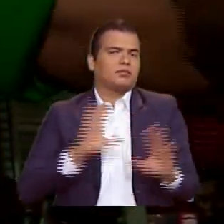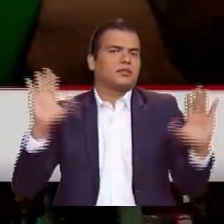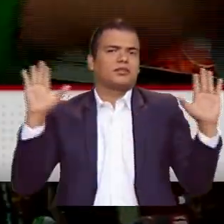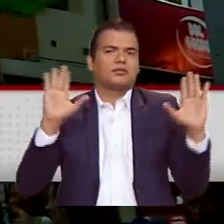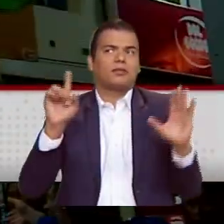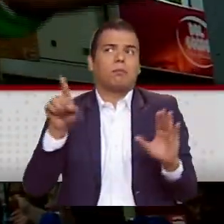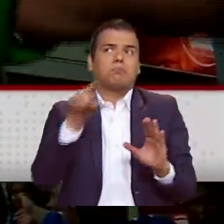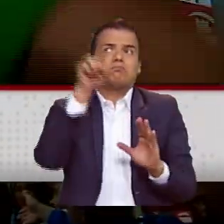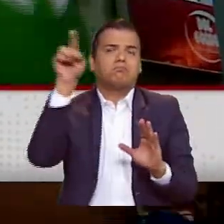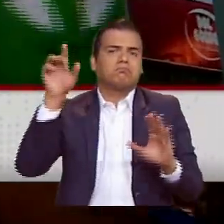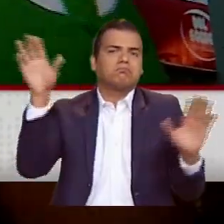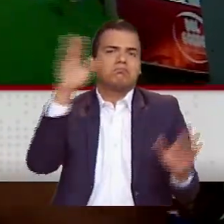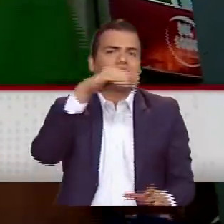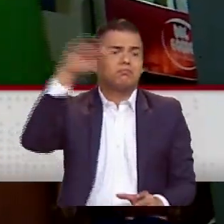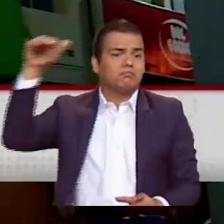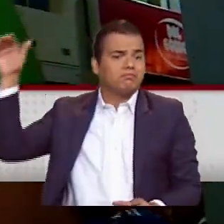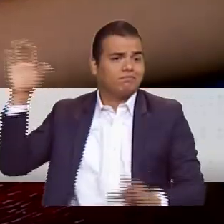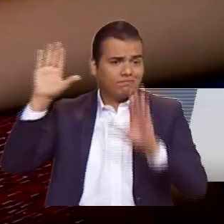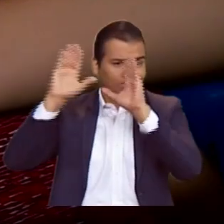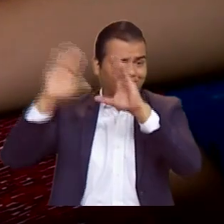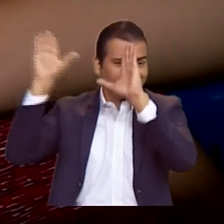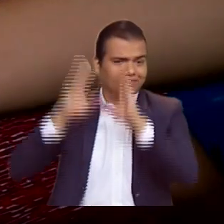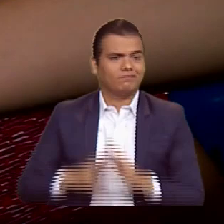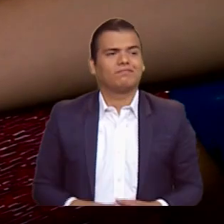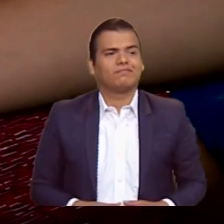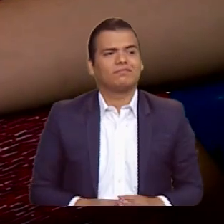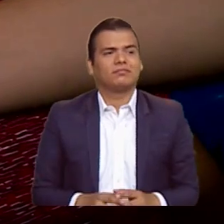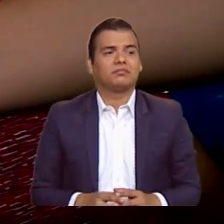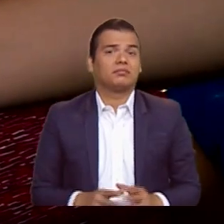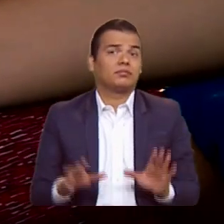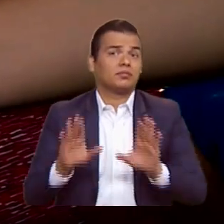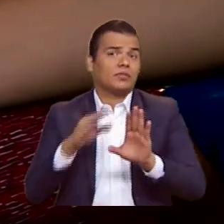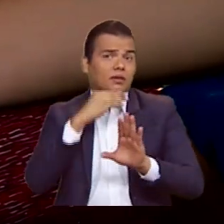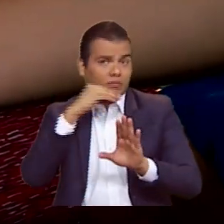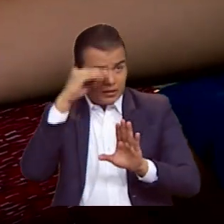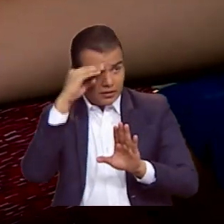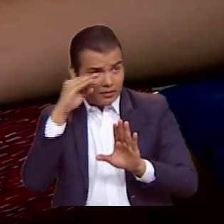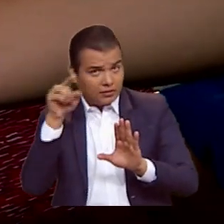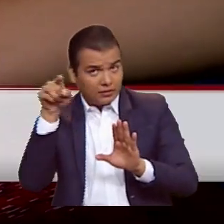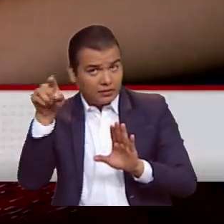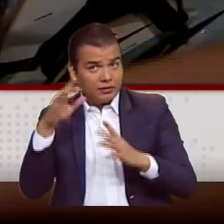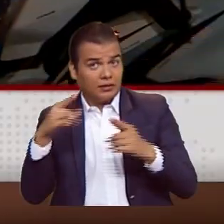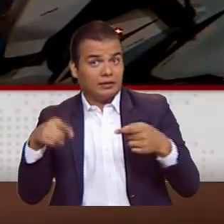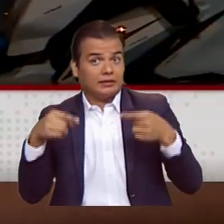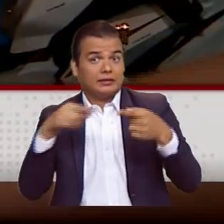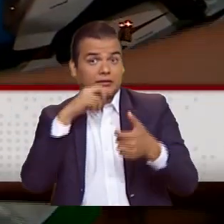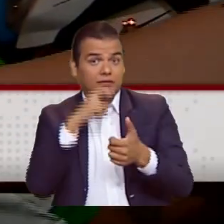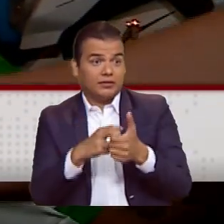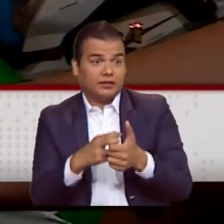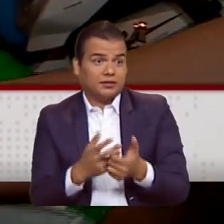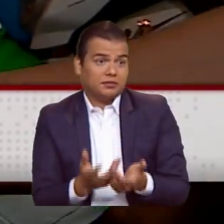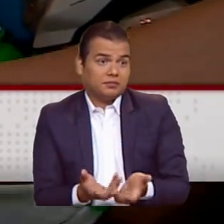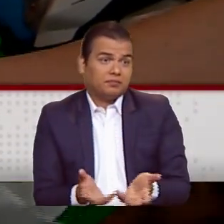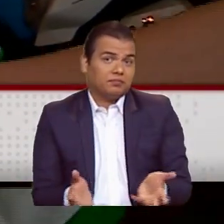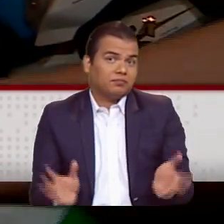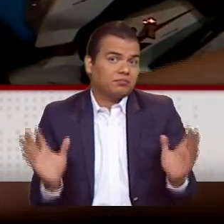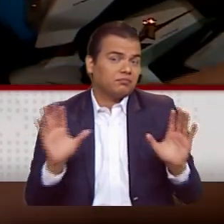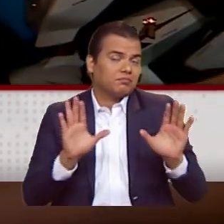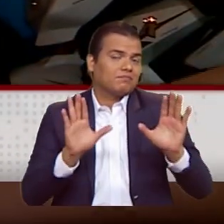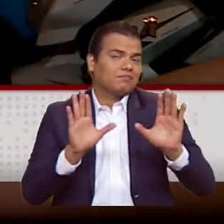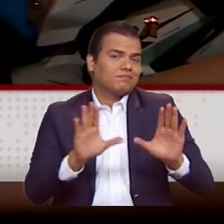es Loma, papá. El partido de Medellín, el doble de bravo. No, pues ahí suave, el